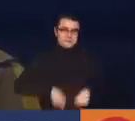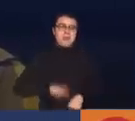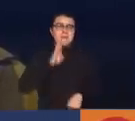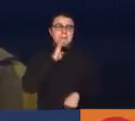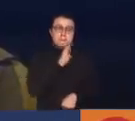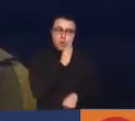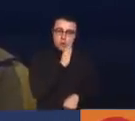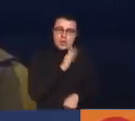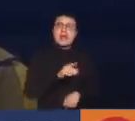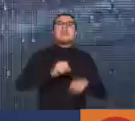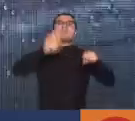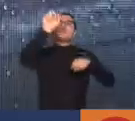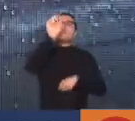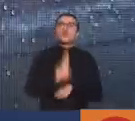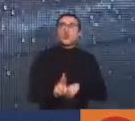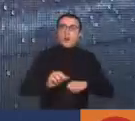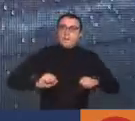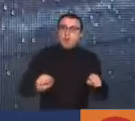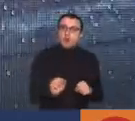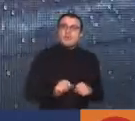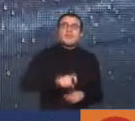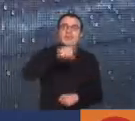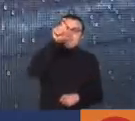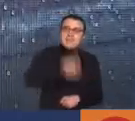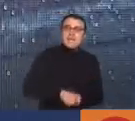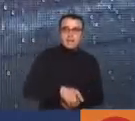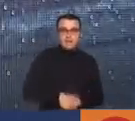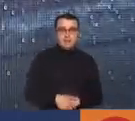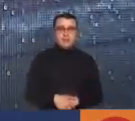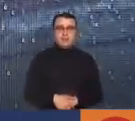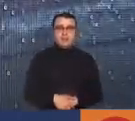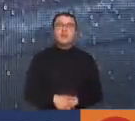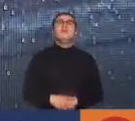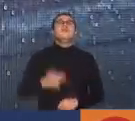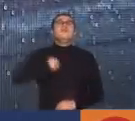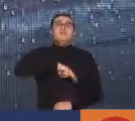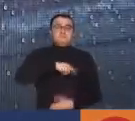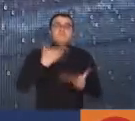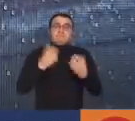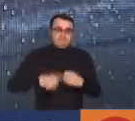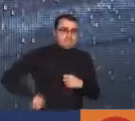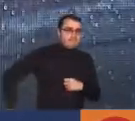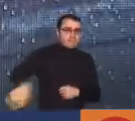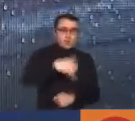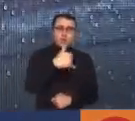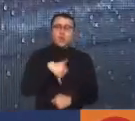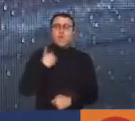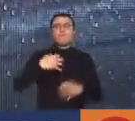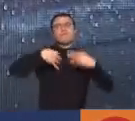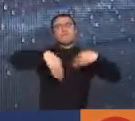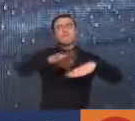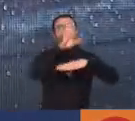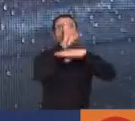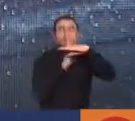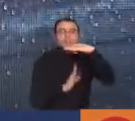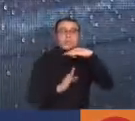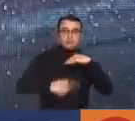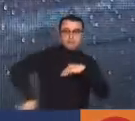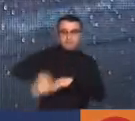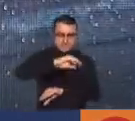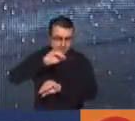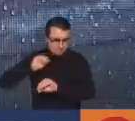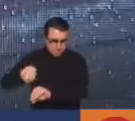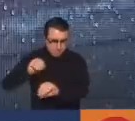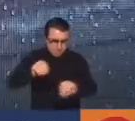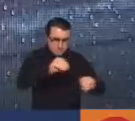lo tiene que tener el sur de Bogotá. Incluso queremos preparar los jóvenes populares en